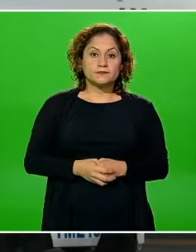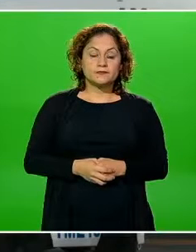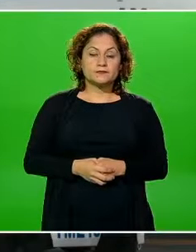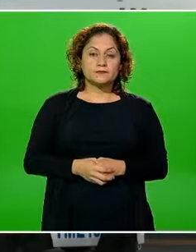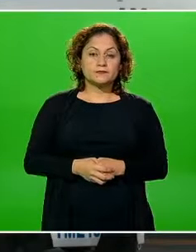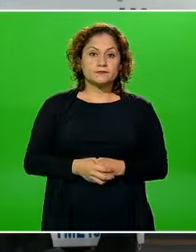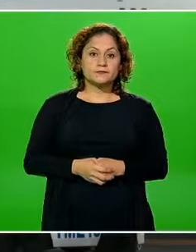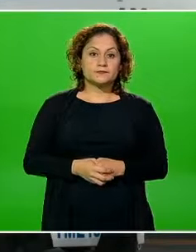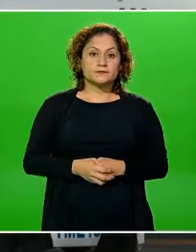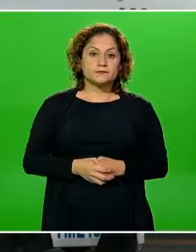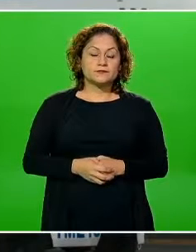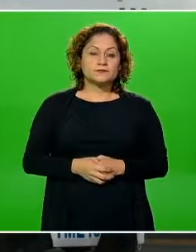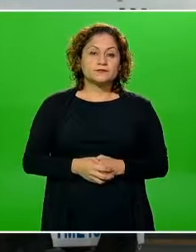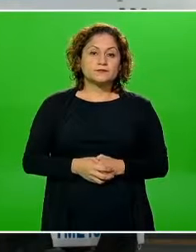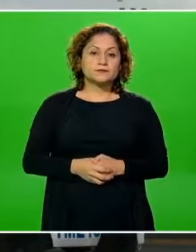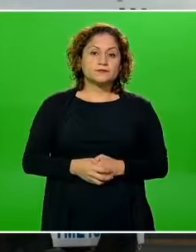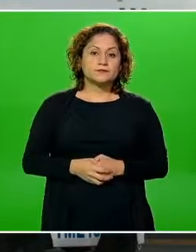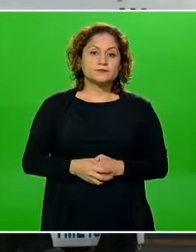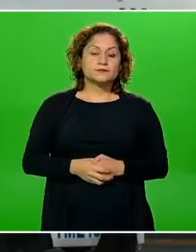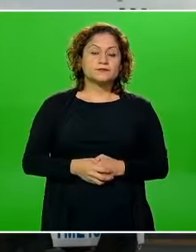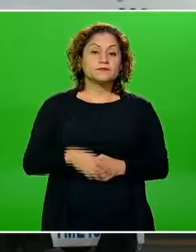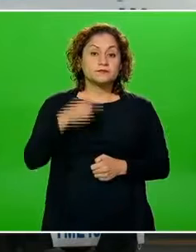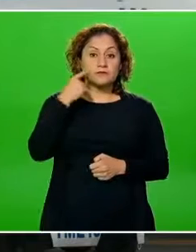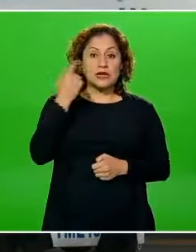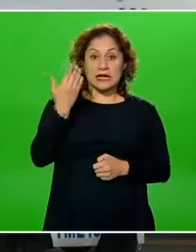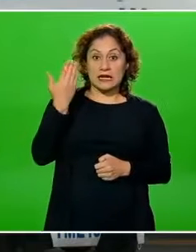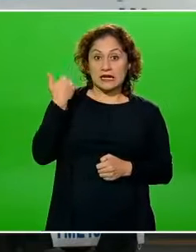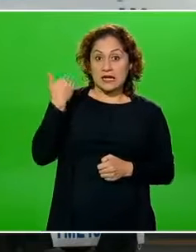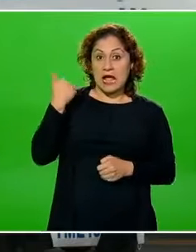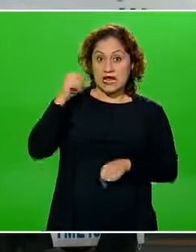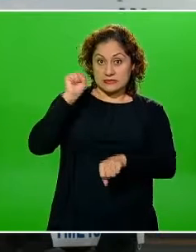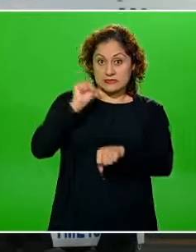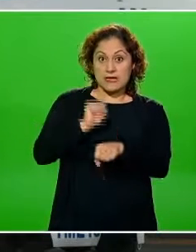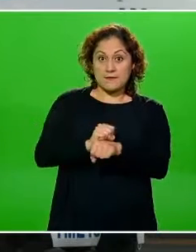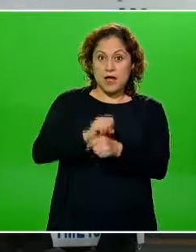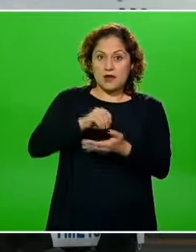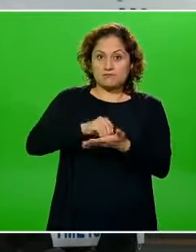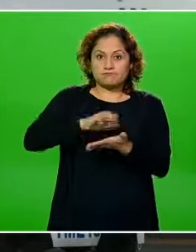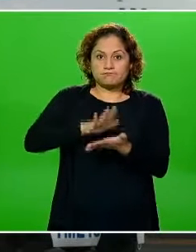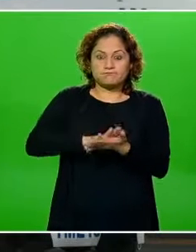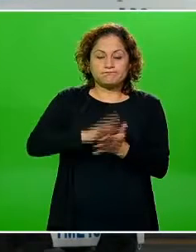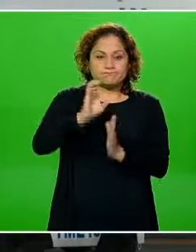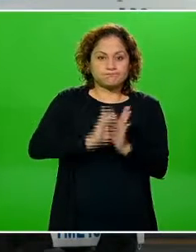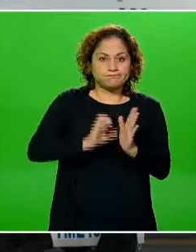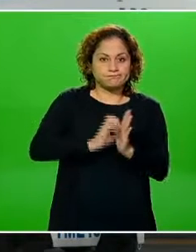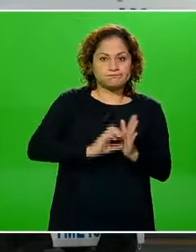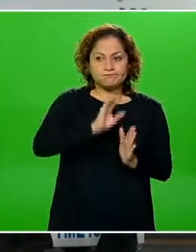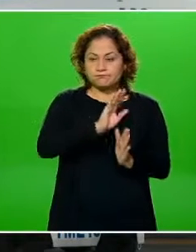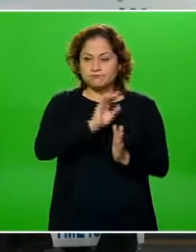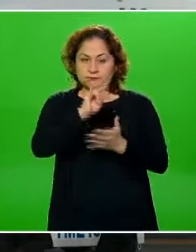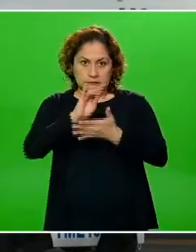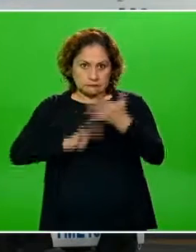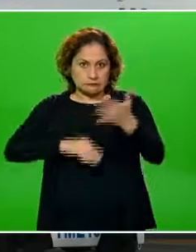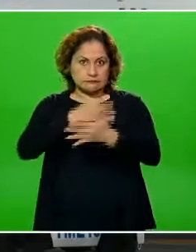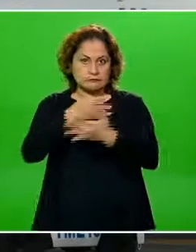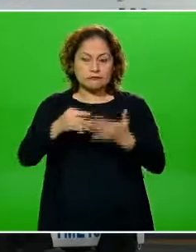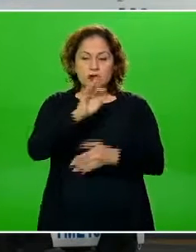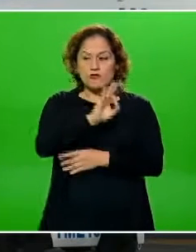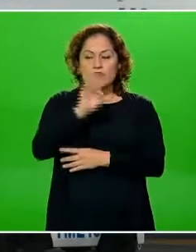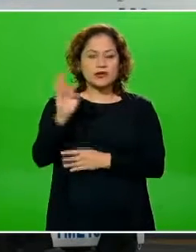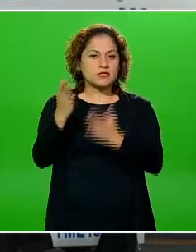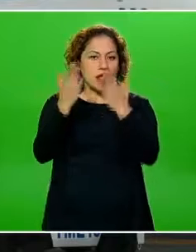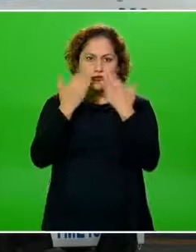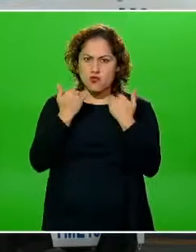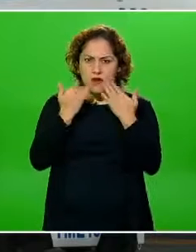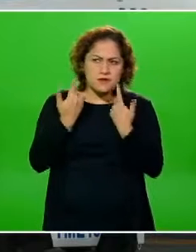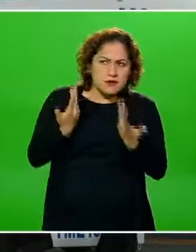la semana, no se tenía como tal registrada, pero entonces es una buena noticia, porque entonces eso nos permite cerrar